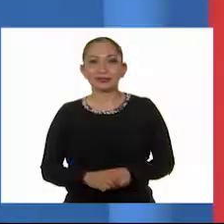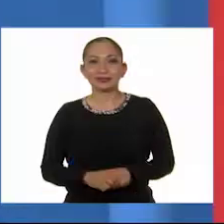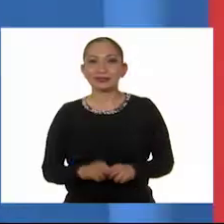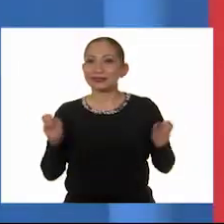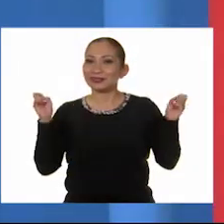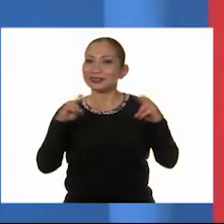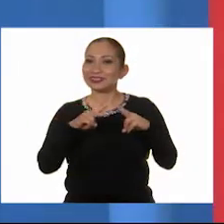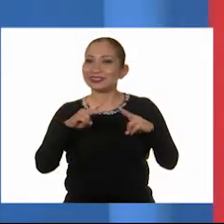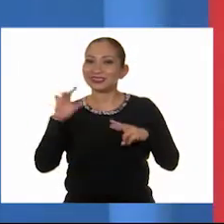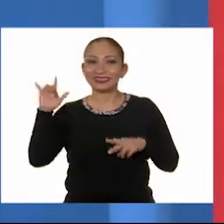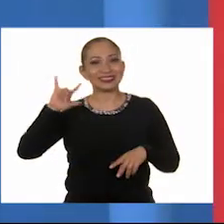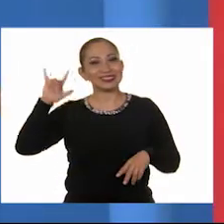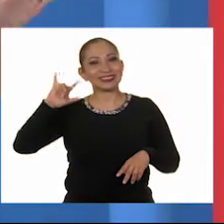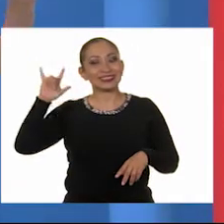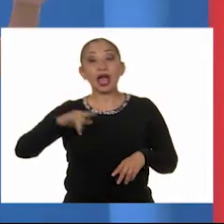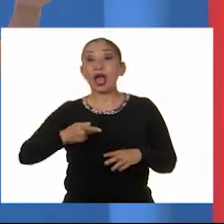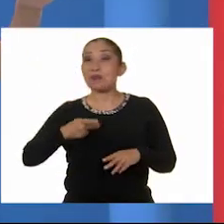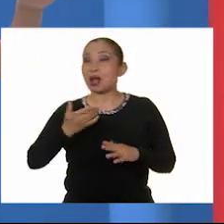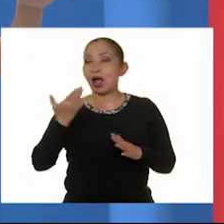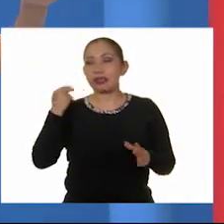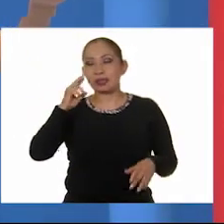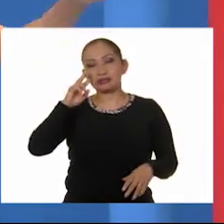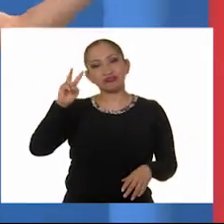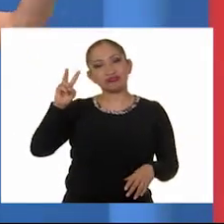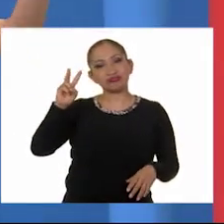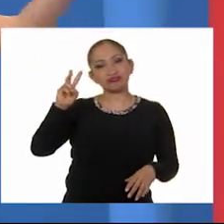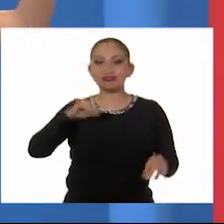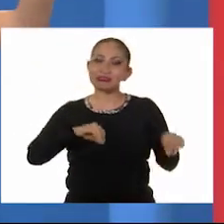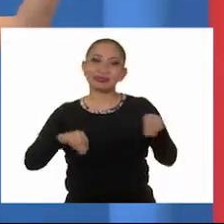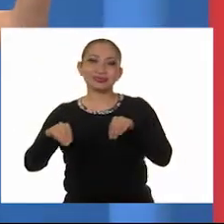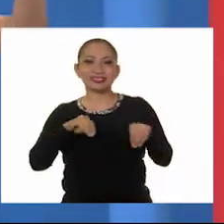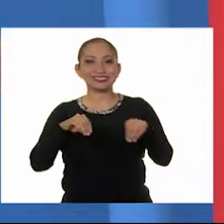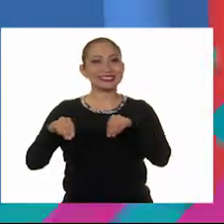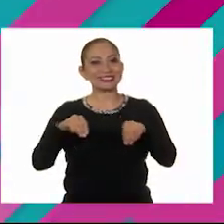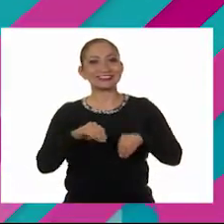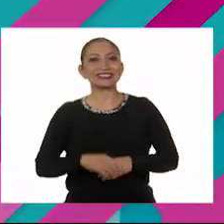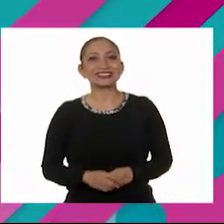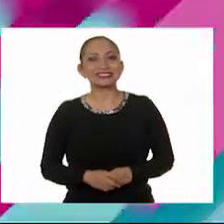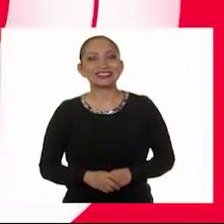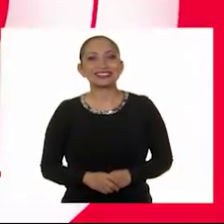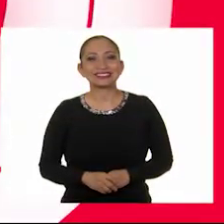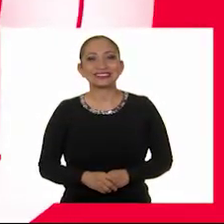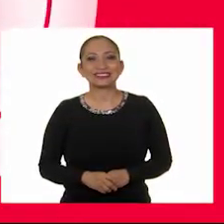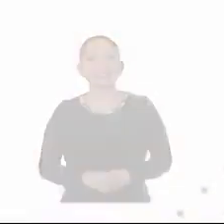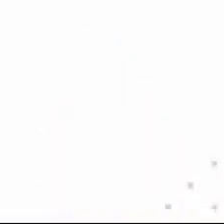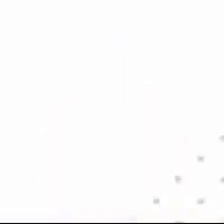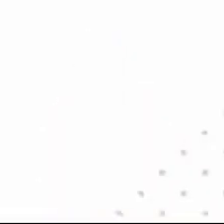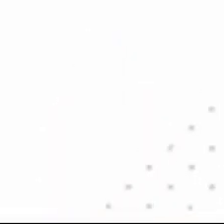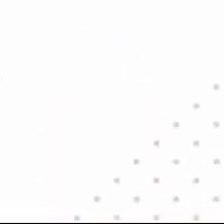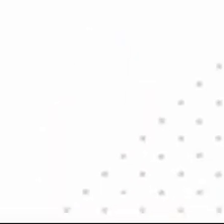Nos vemos hasta la próxima. Pero antes, a movernos un poco.